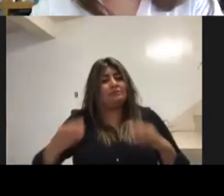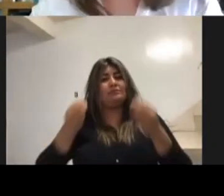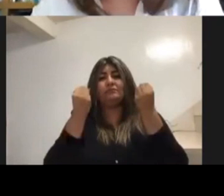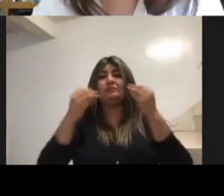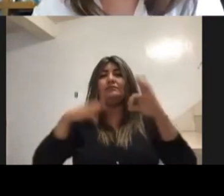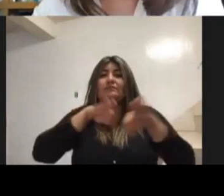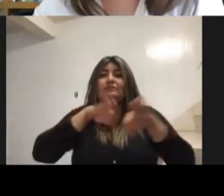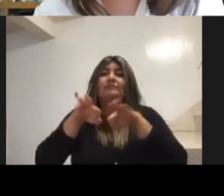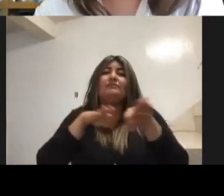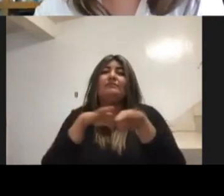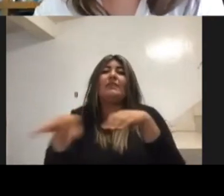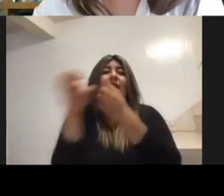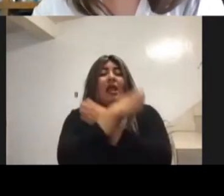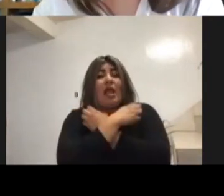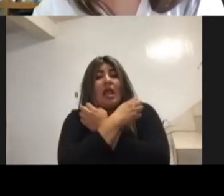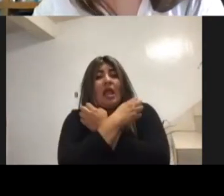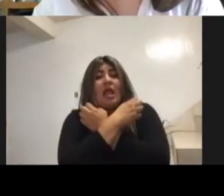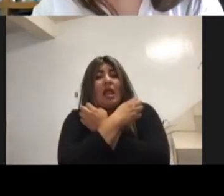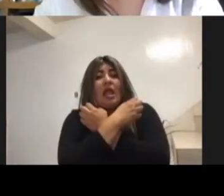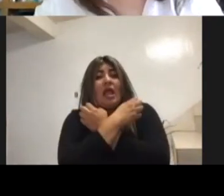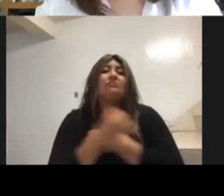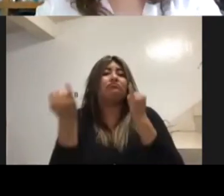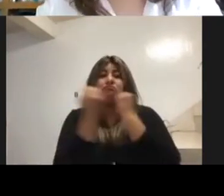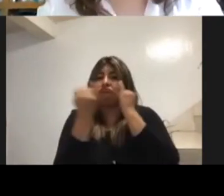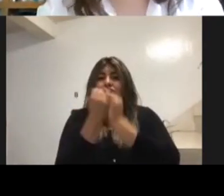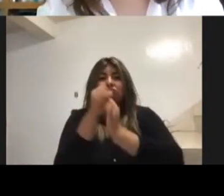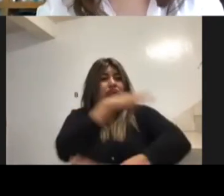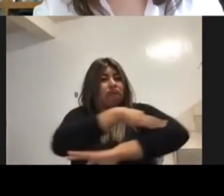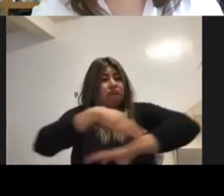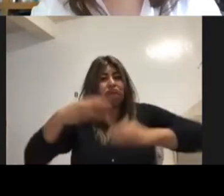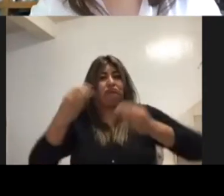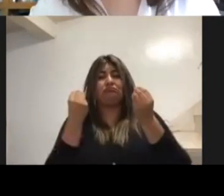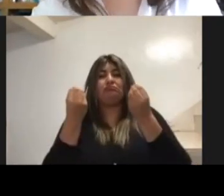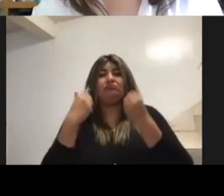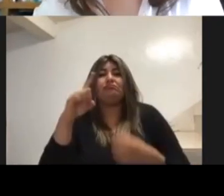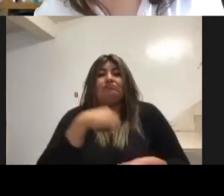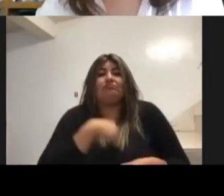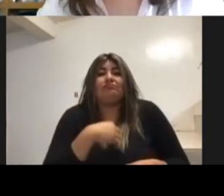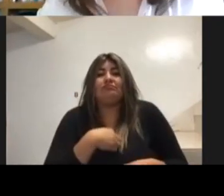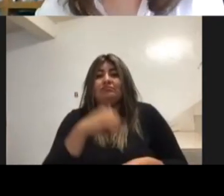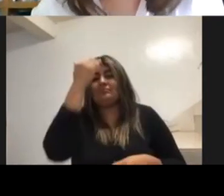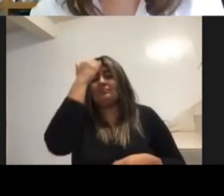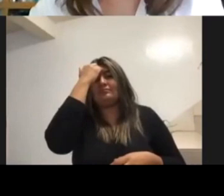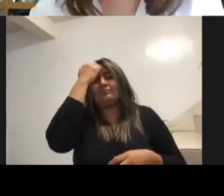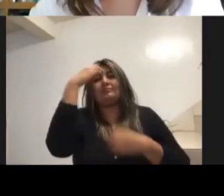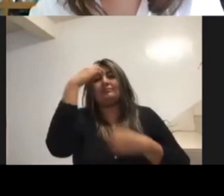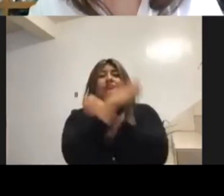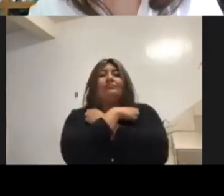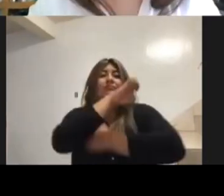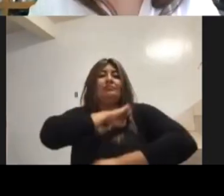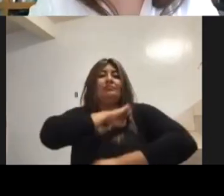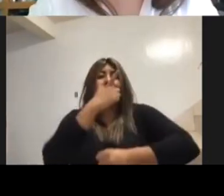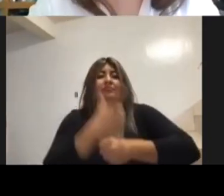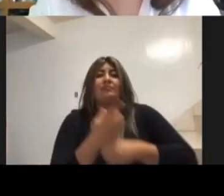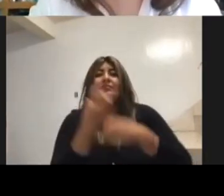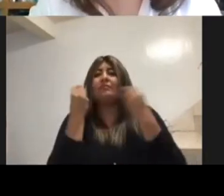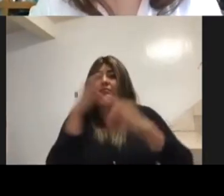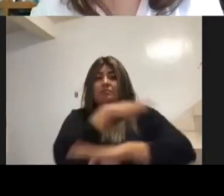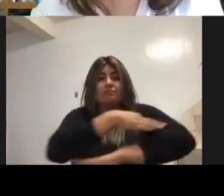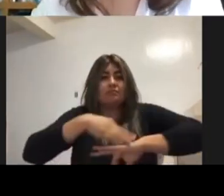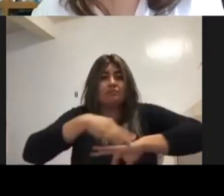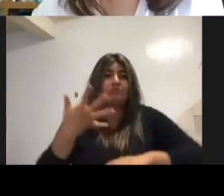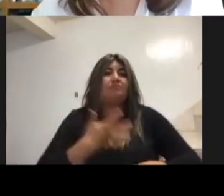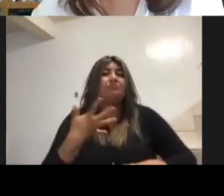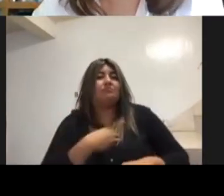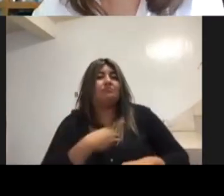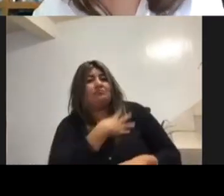educativo, pero también a muchas familias, que yo de lo que más conozco es el tema de educación especial, así es que a muchas familias que tienen hijas o hijos